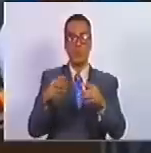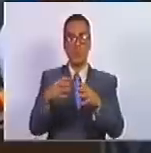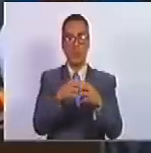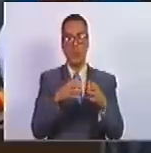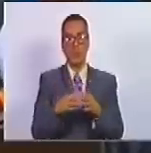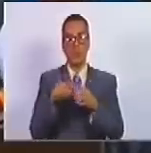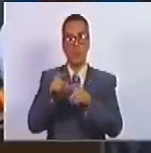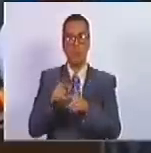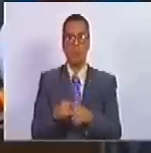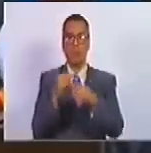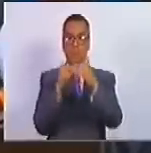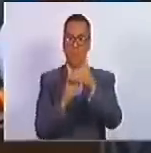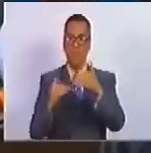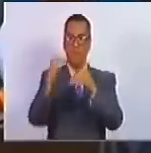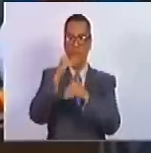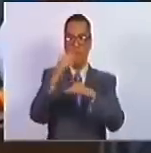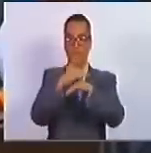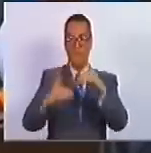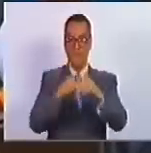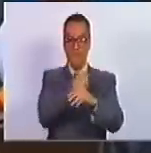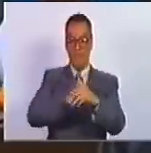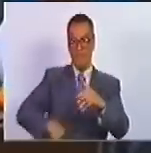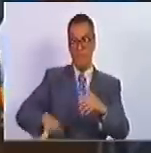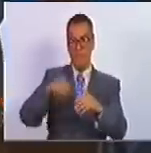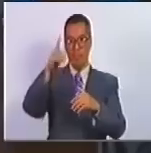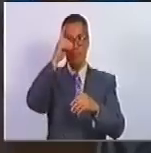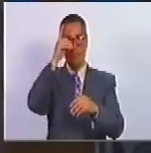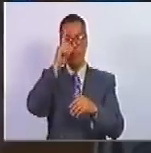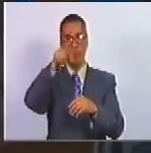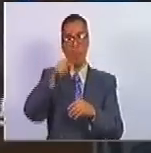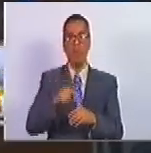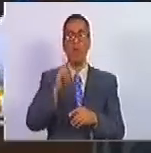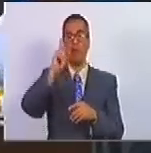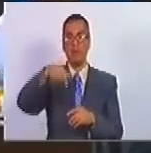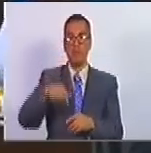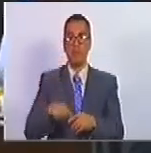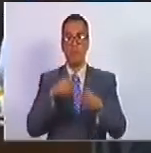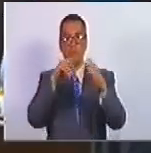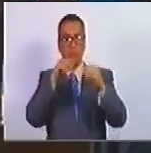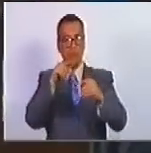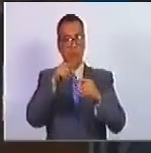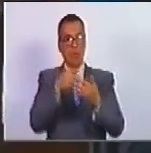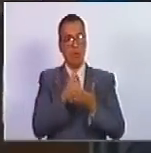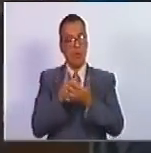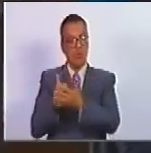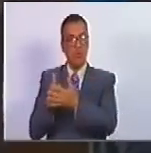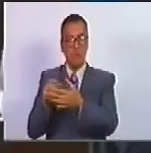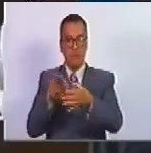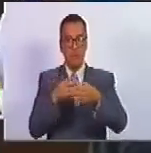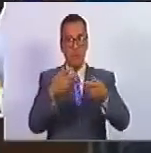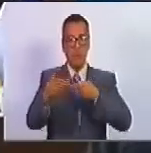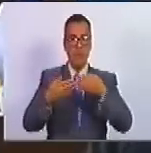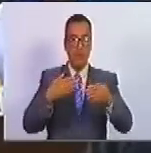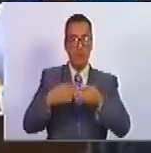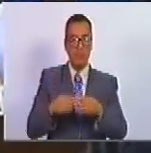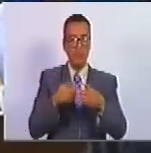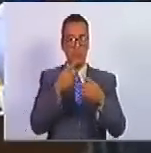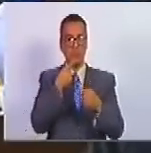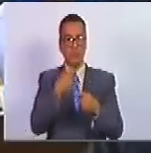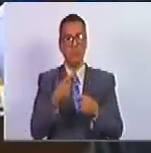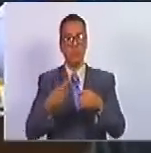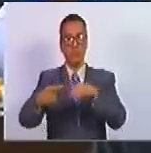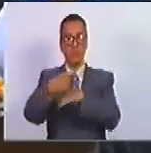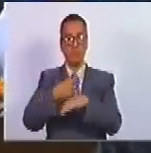delegación encabezada por la vicepresidenta, sino también para hablar de cooperación, para hablar de